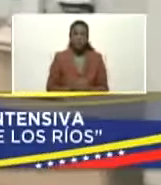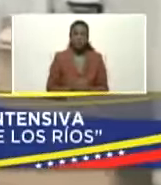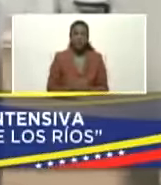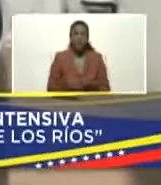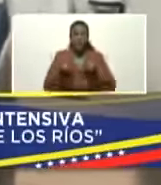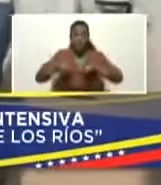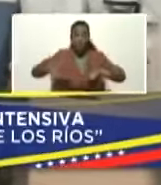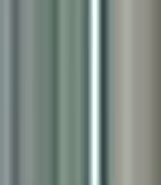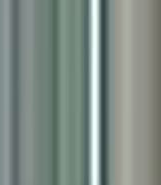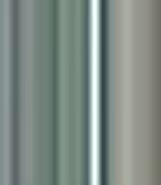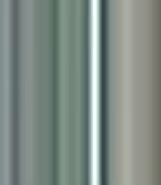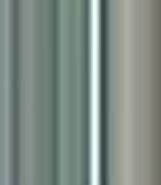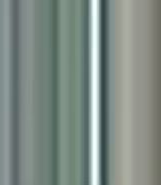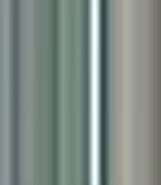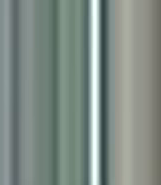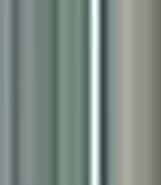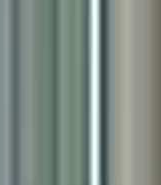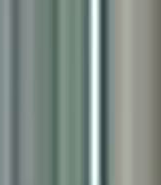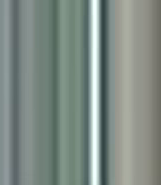Aquí encontramos...